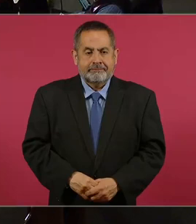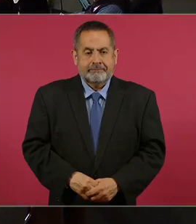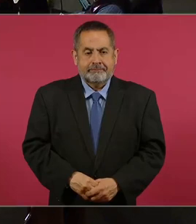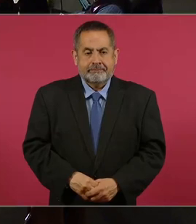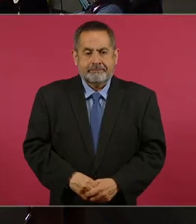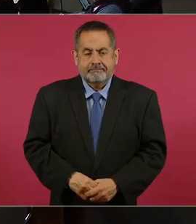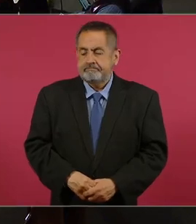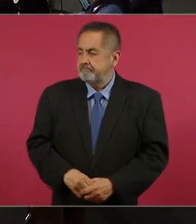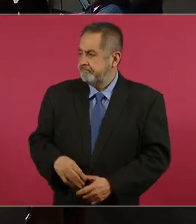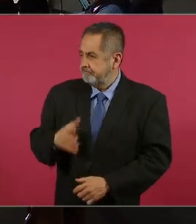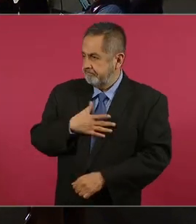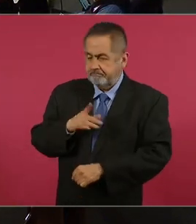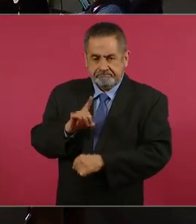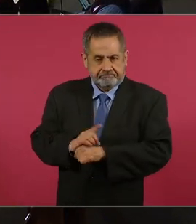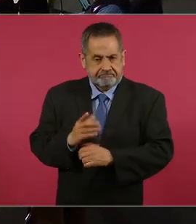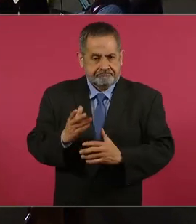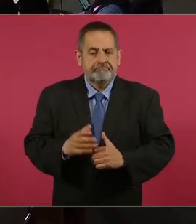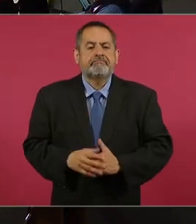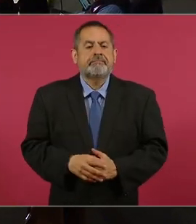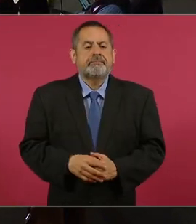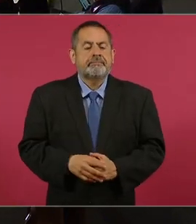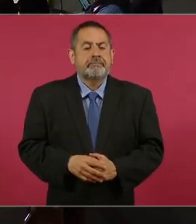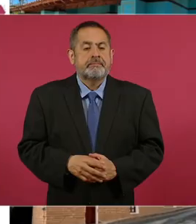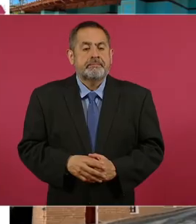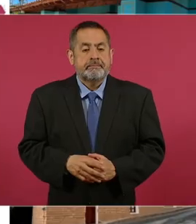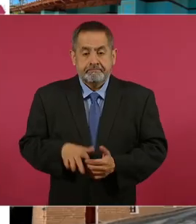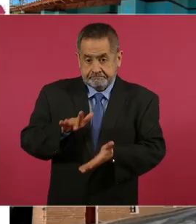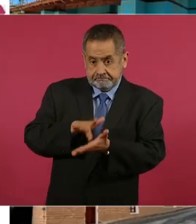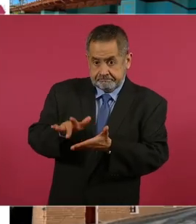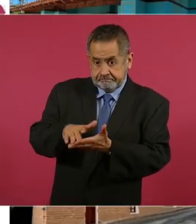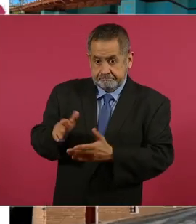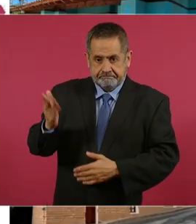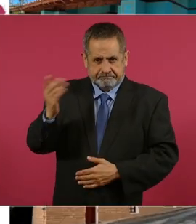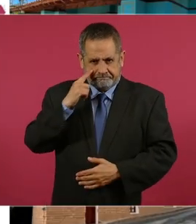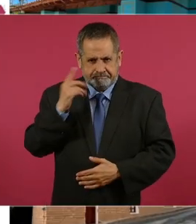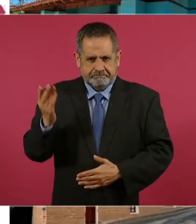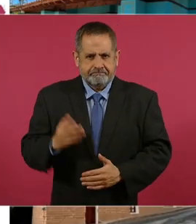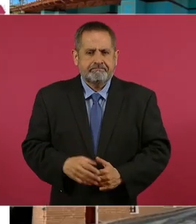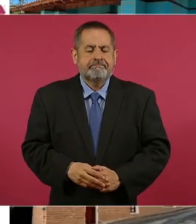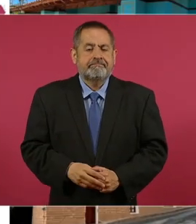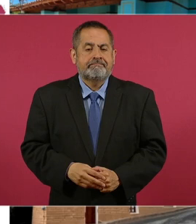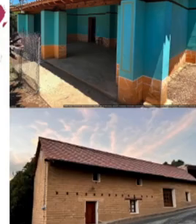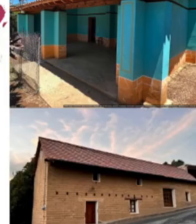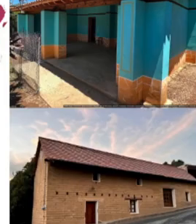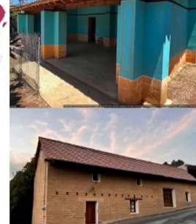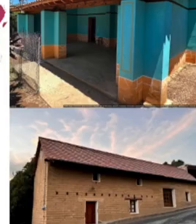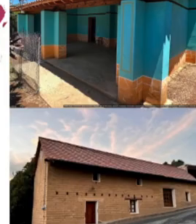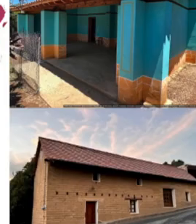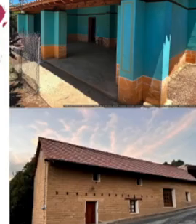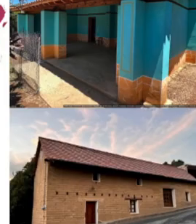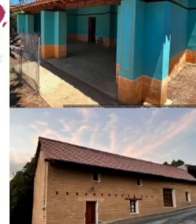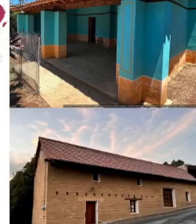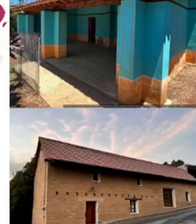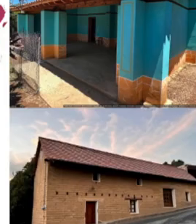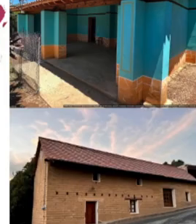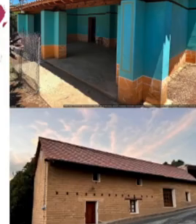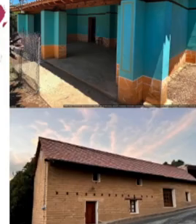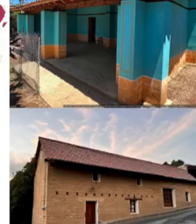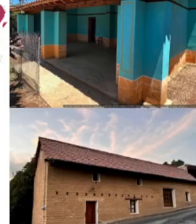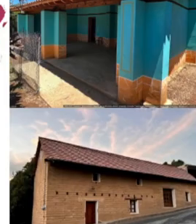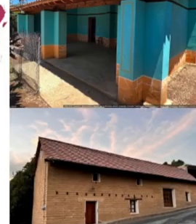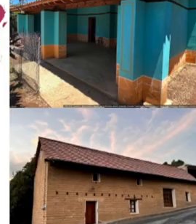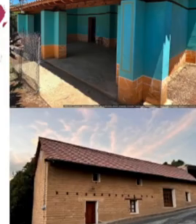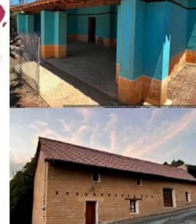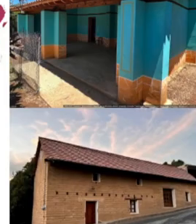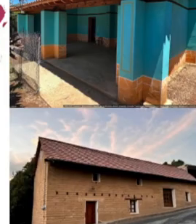Muy buenos días. Respecto a los apoyos que se entregan a la población más vulnerable o en situación de riesgo, el